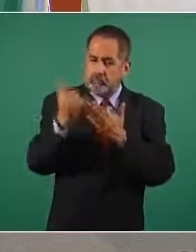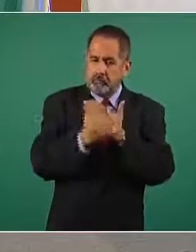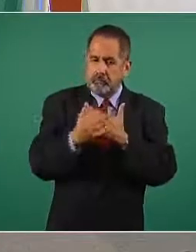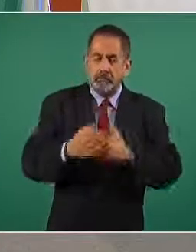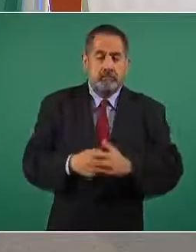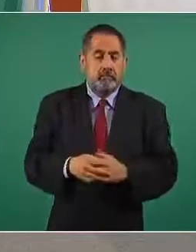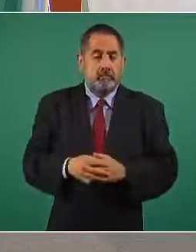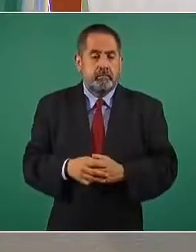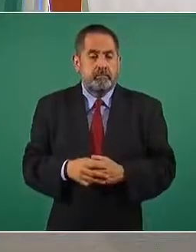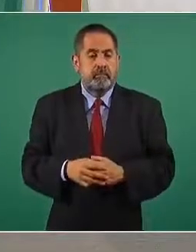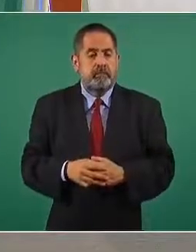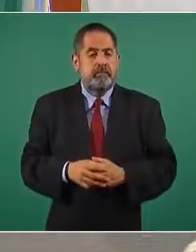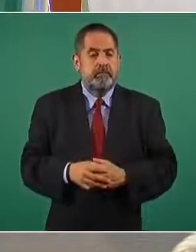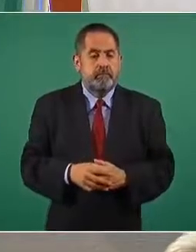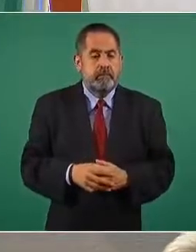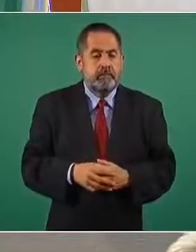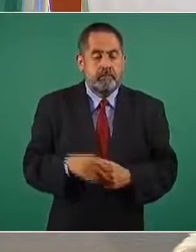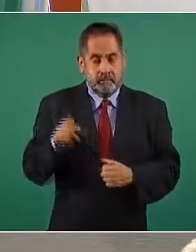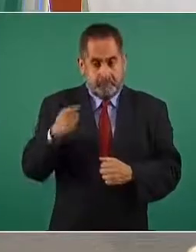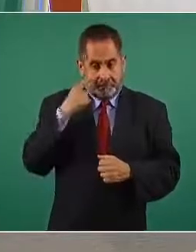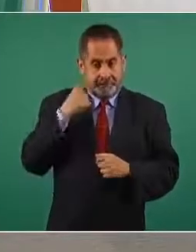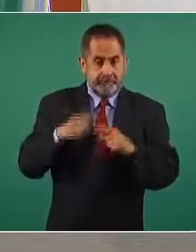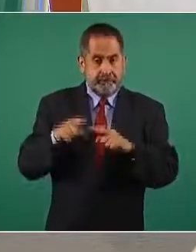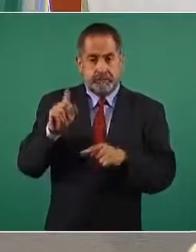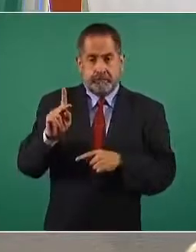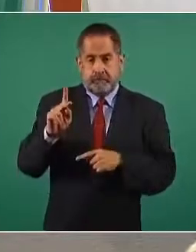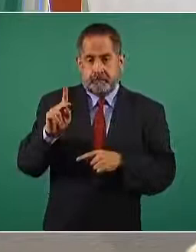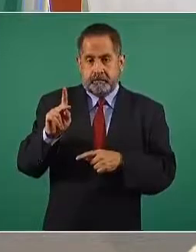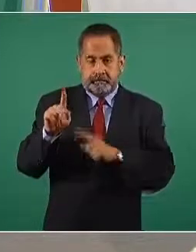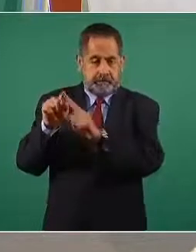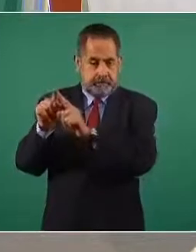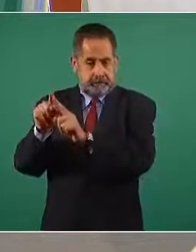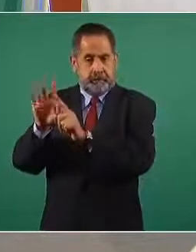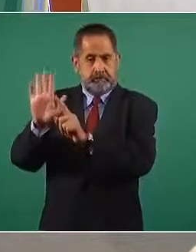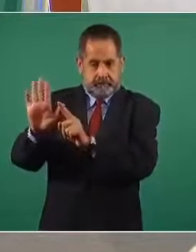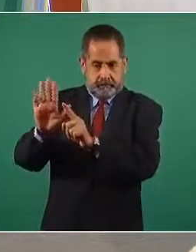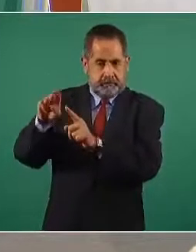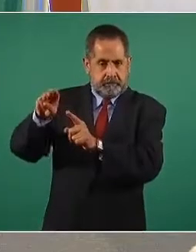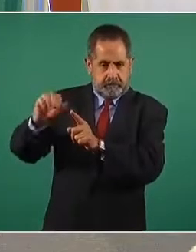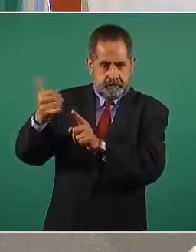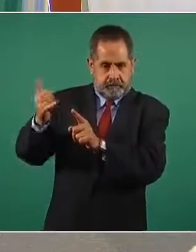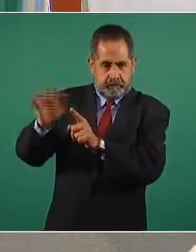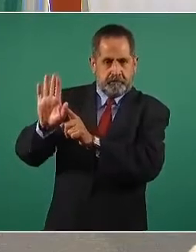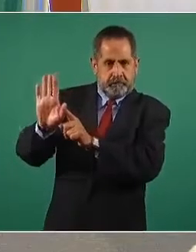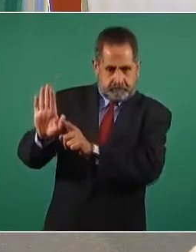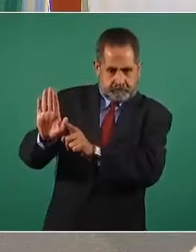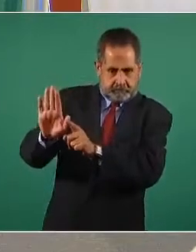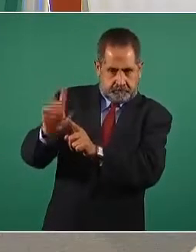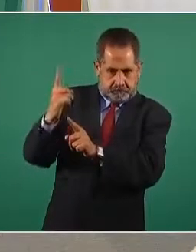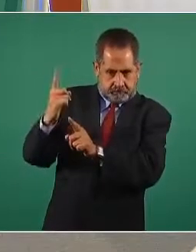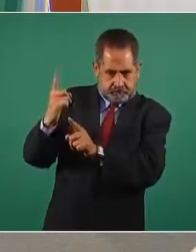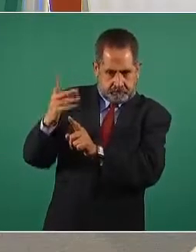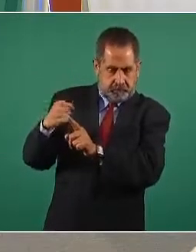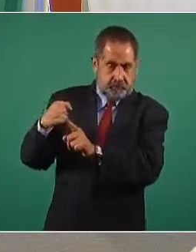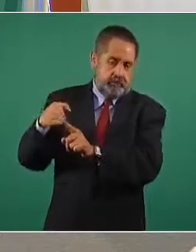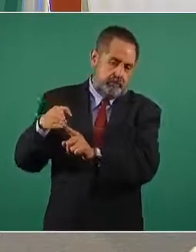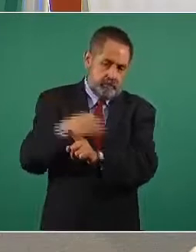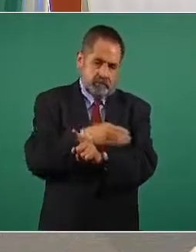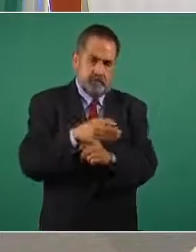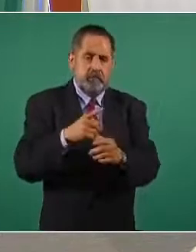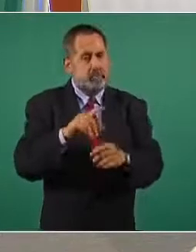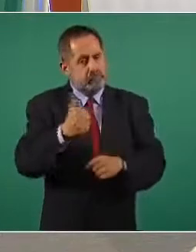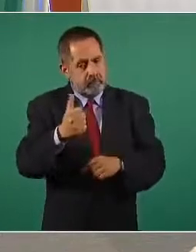Este es el otro. Aquí está Palenque. Hasta aquí llega el Maya. este ya